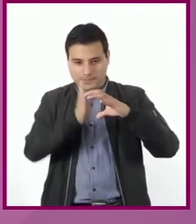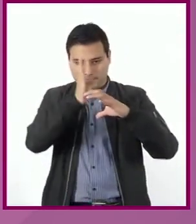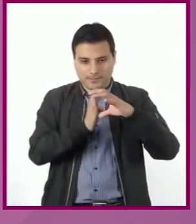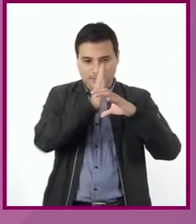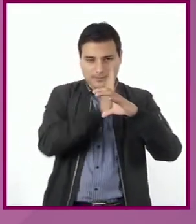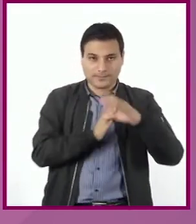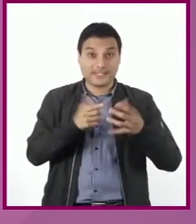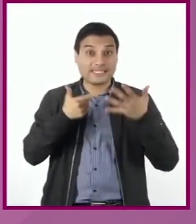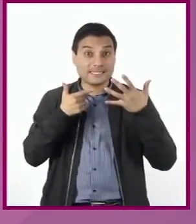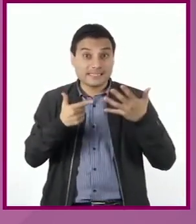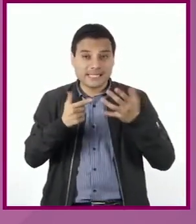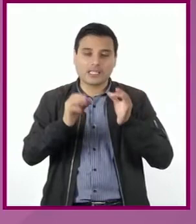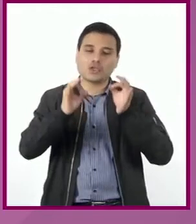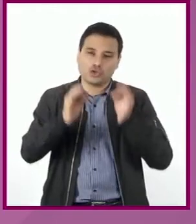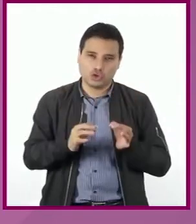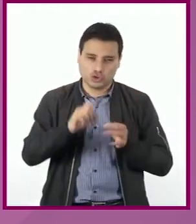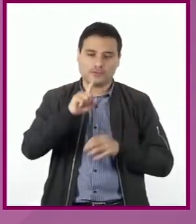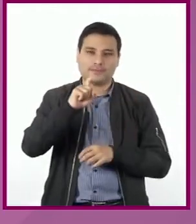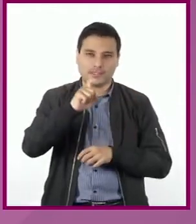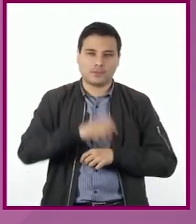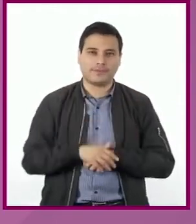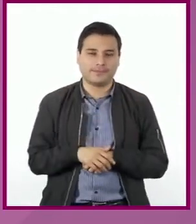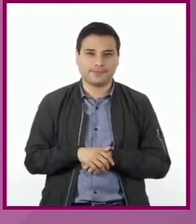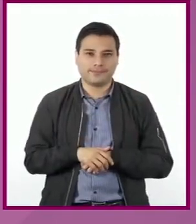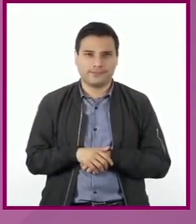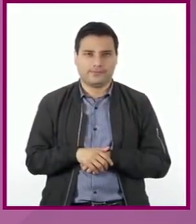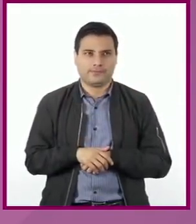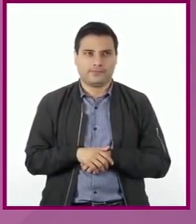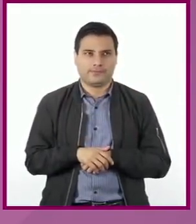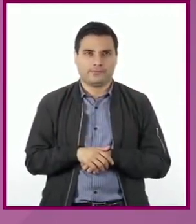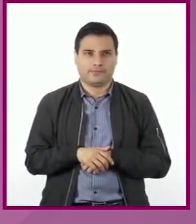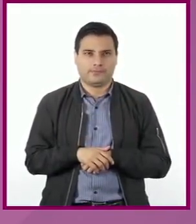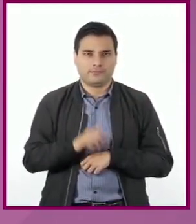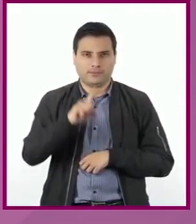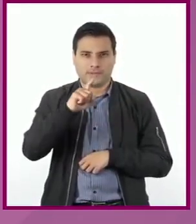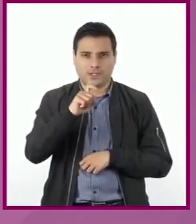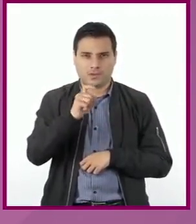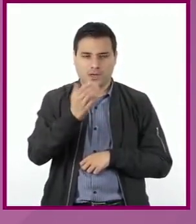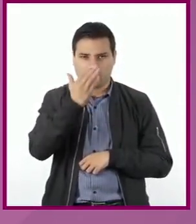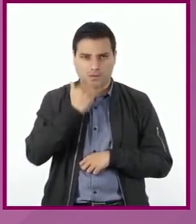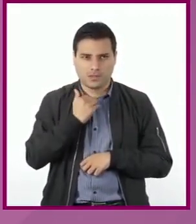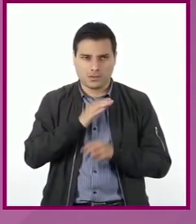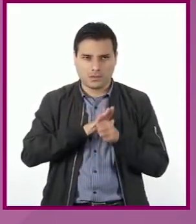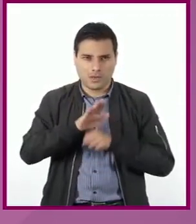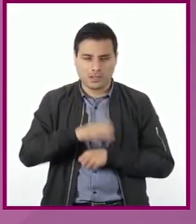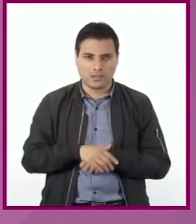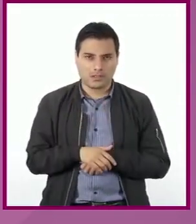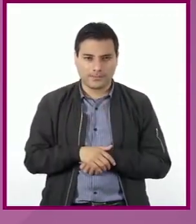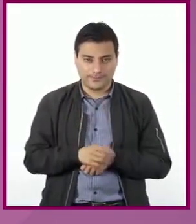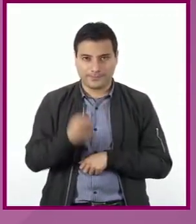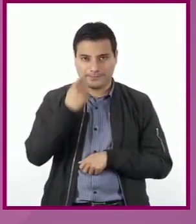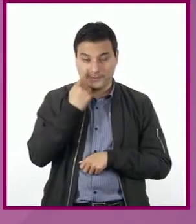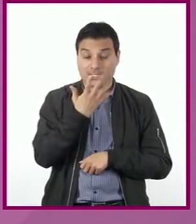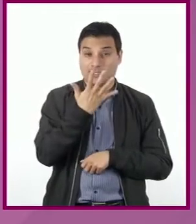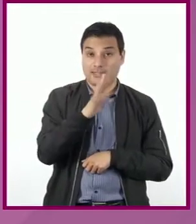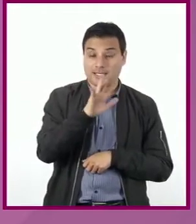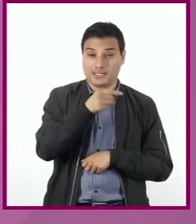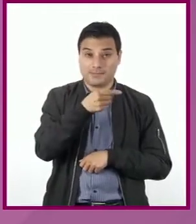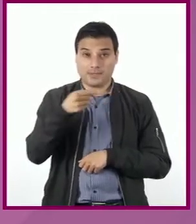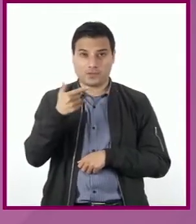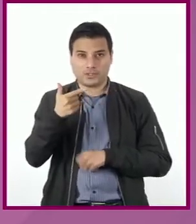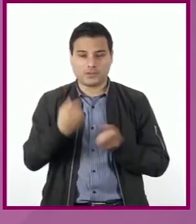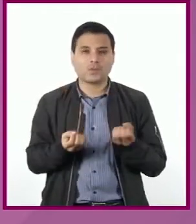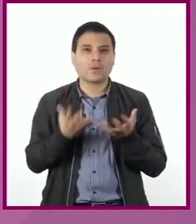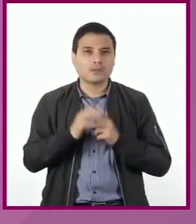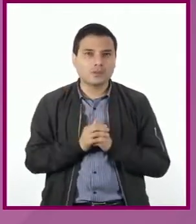agua. Entonces, ¿qué parte no está cubierta por agua? Al restar 10 menos 7, la